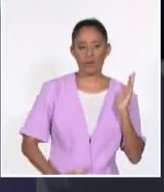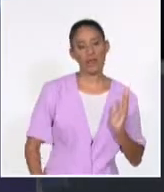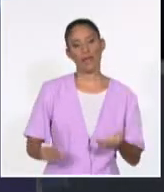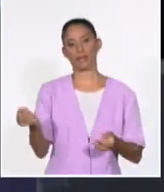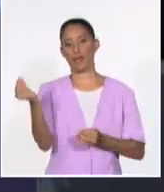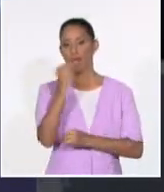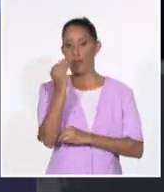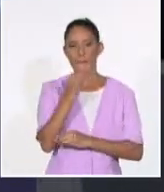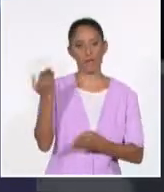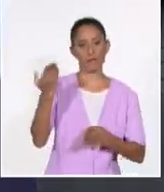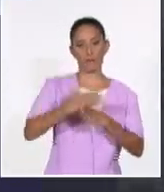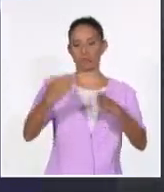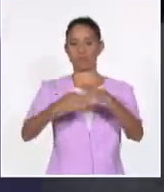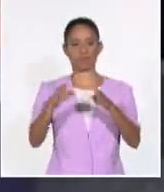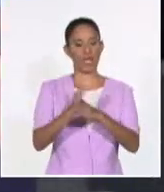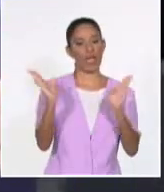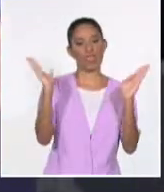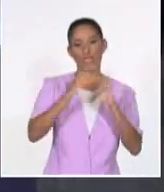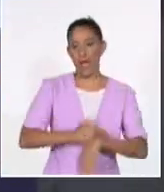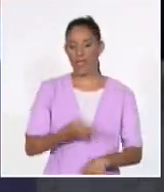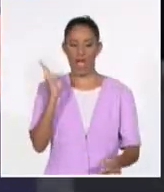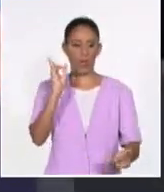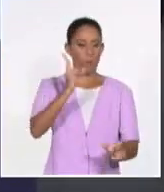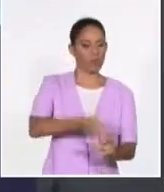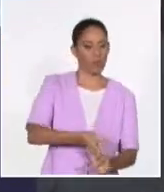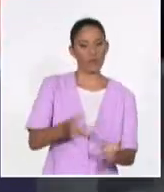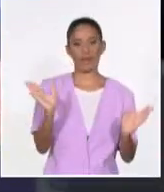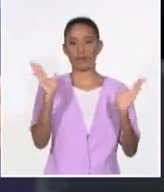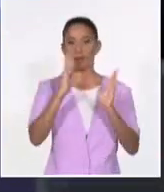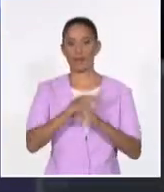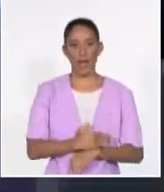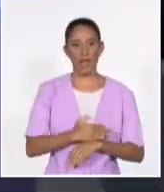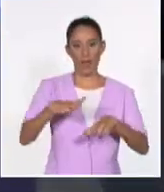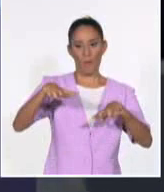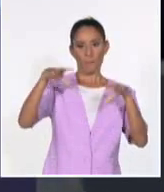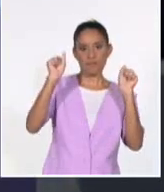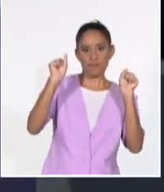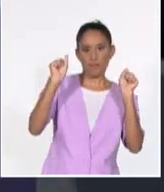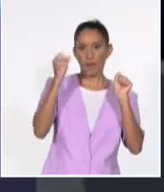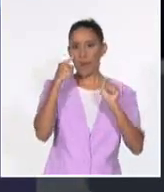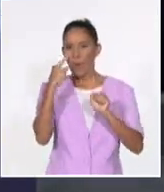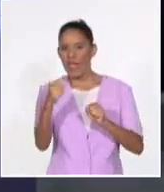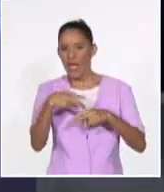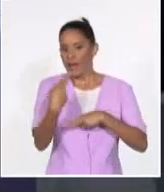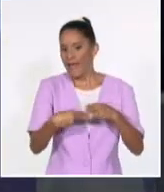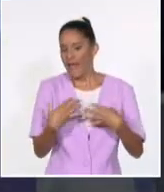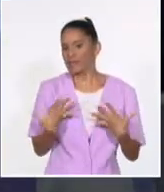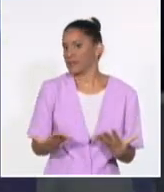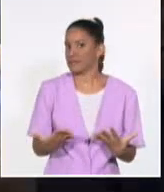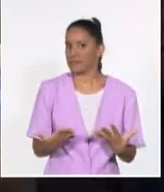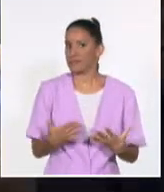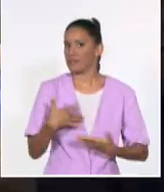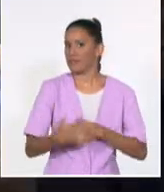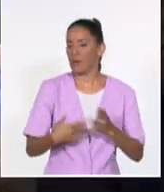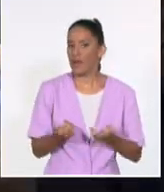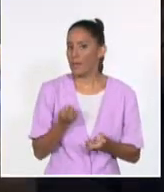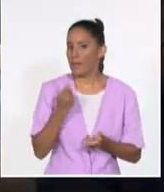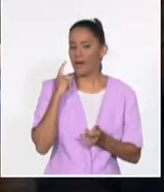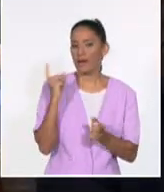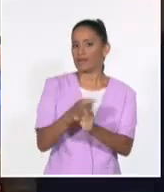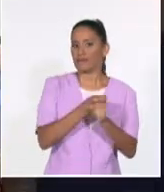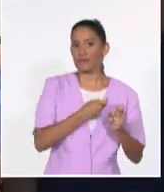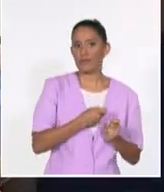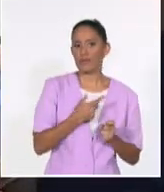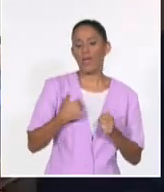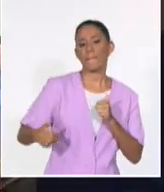construcción, a combustible. Han decretado un apagón para que no se vea lo que pasa allí. El presidente con el que usted se vio